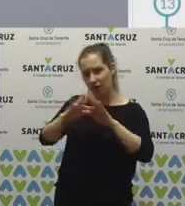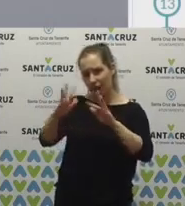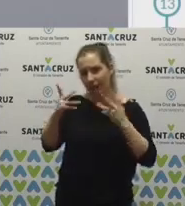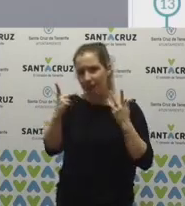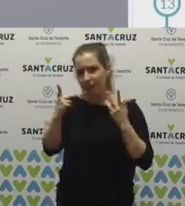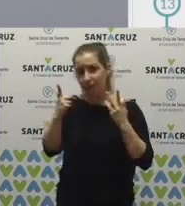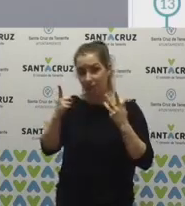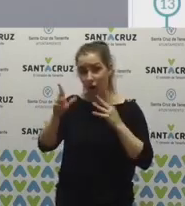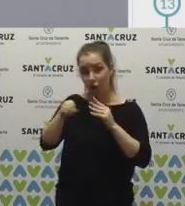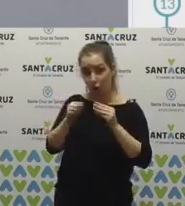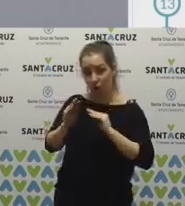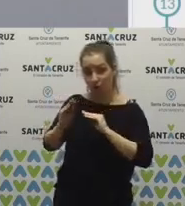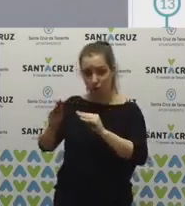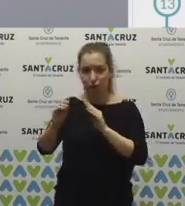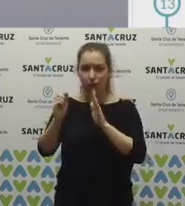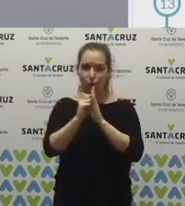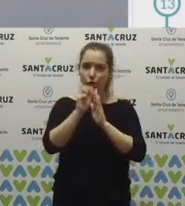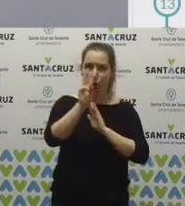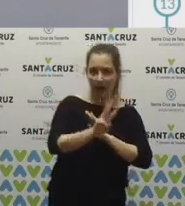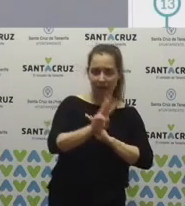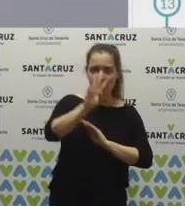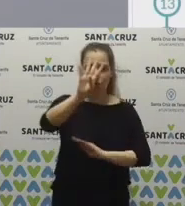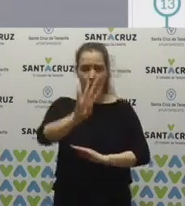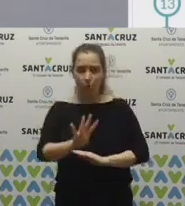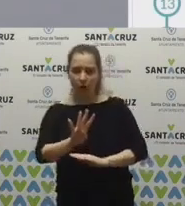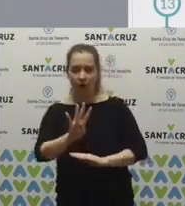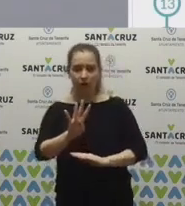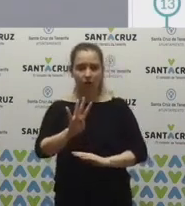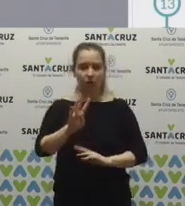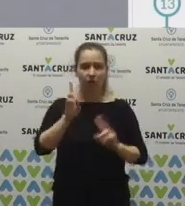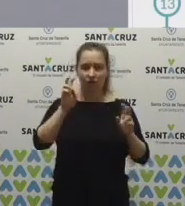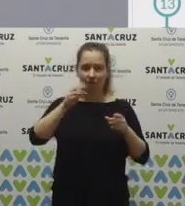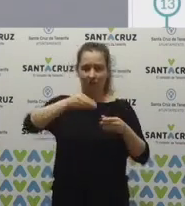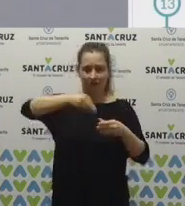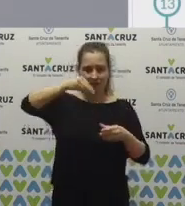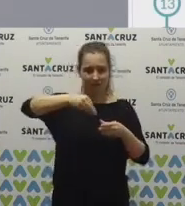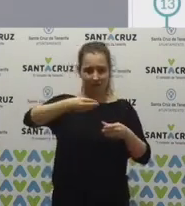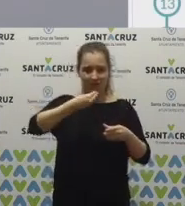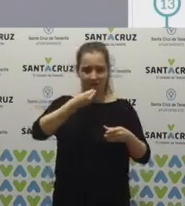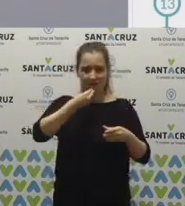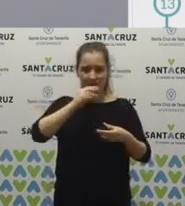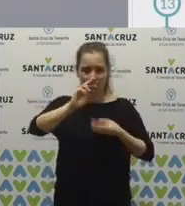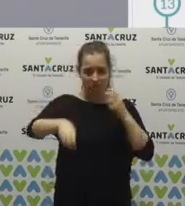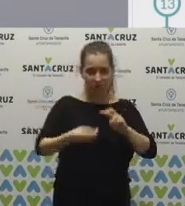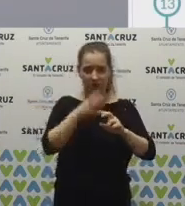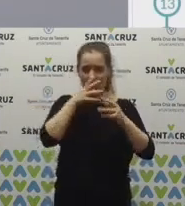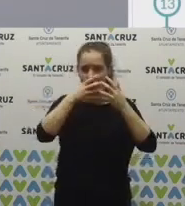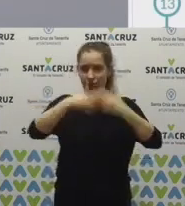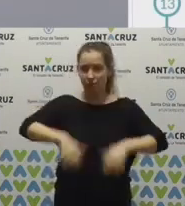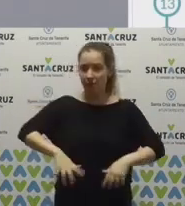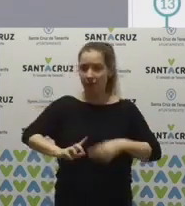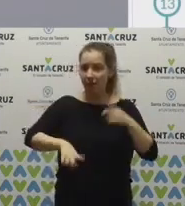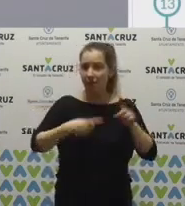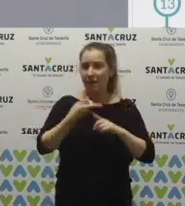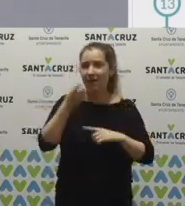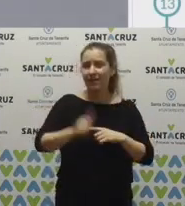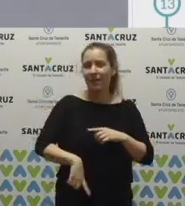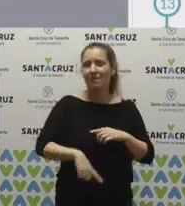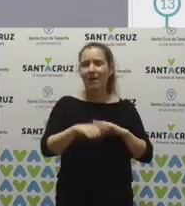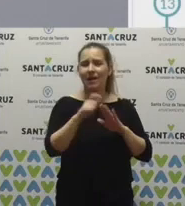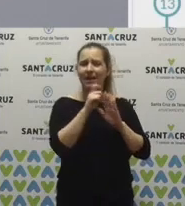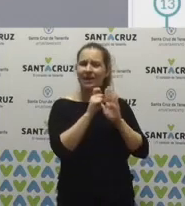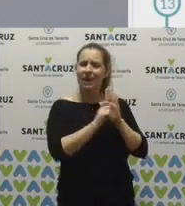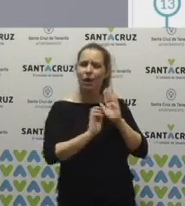podemos punto 3.4 renovación automáticas de tarjetas de alimentos aplicar el criterio de que pero por ejemplo se de una